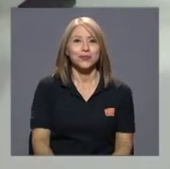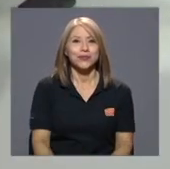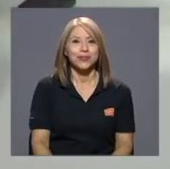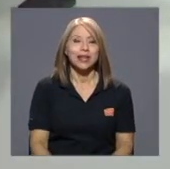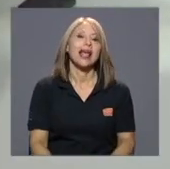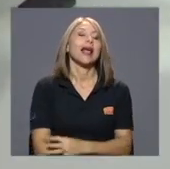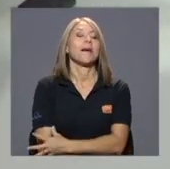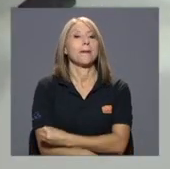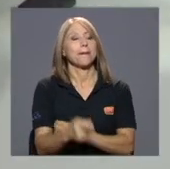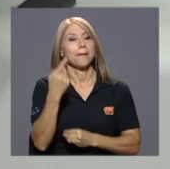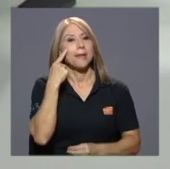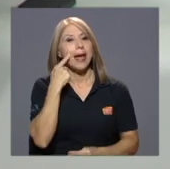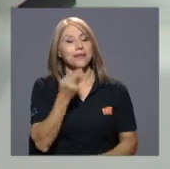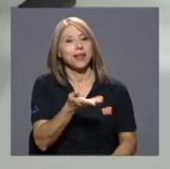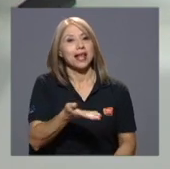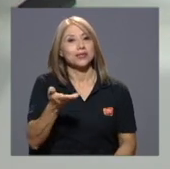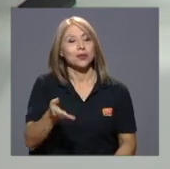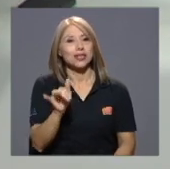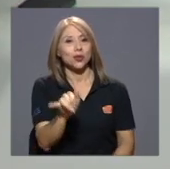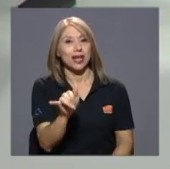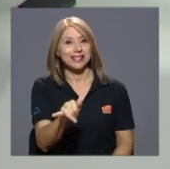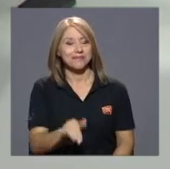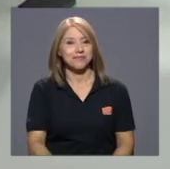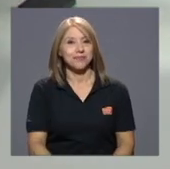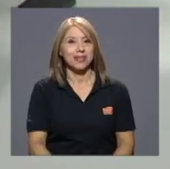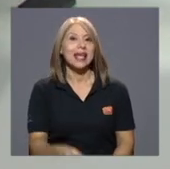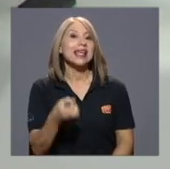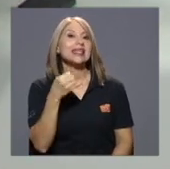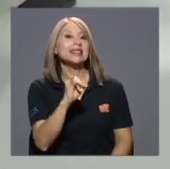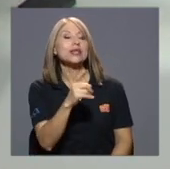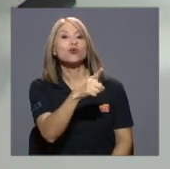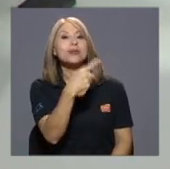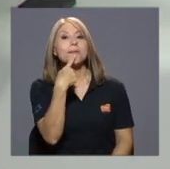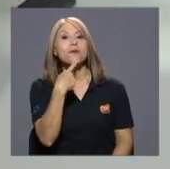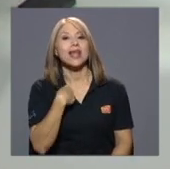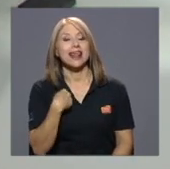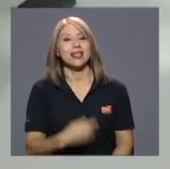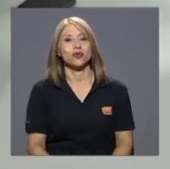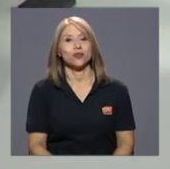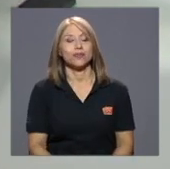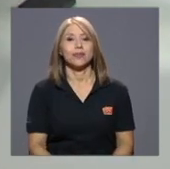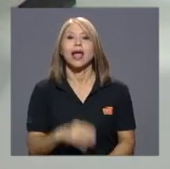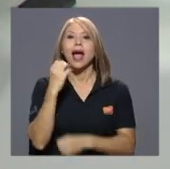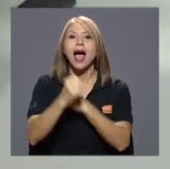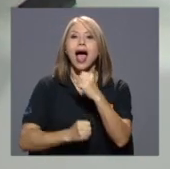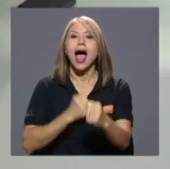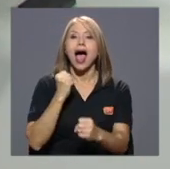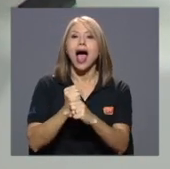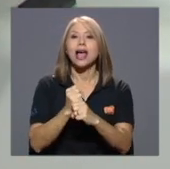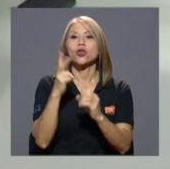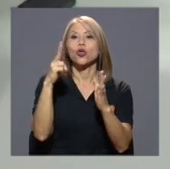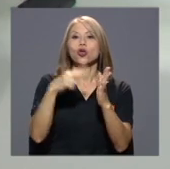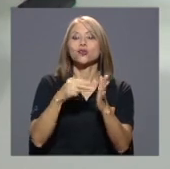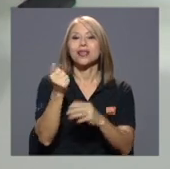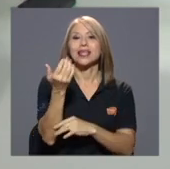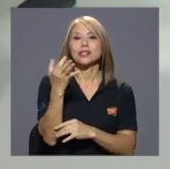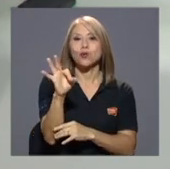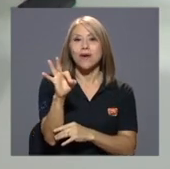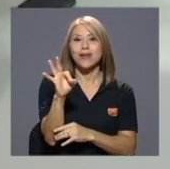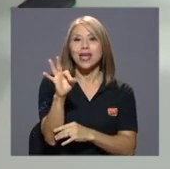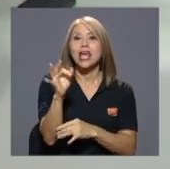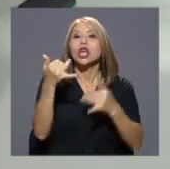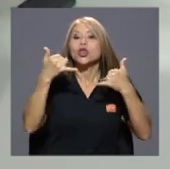las cosas son así. Si usted me hubiera dicho, año 2019, todavía estamos